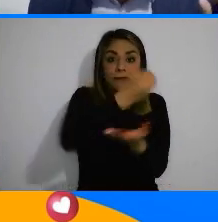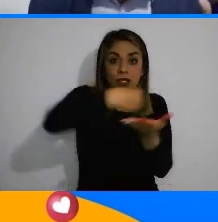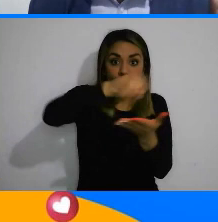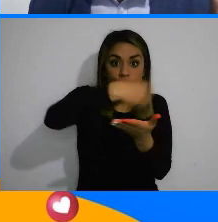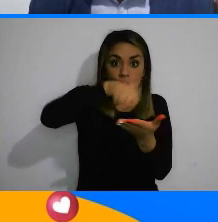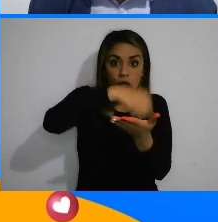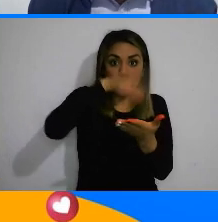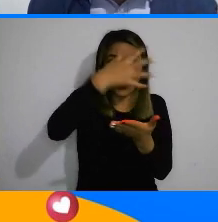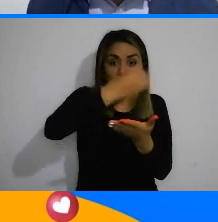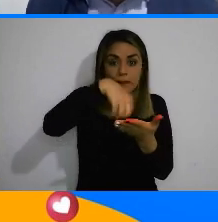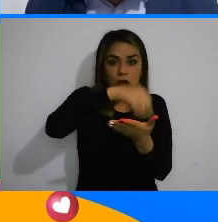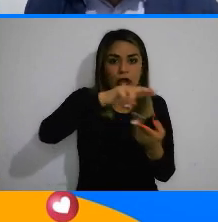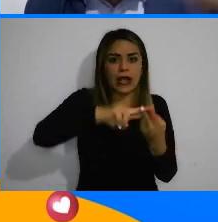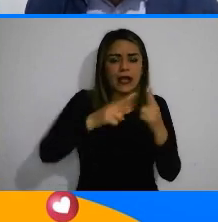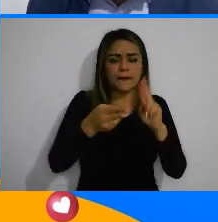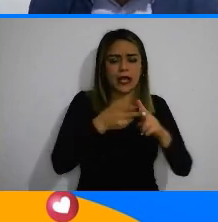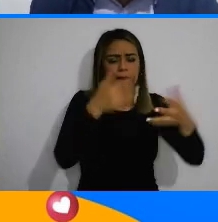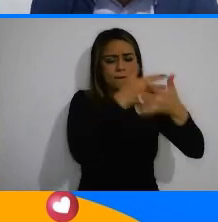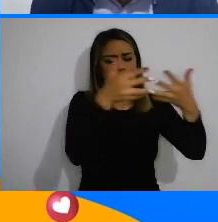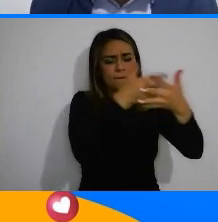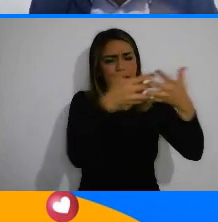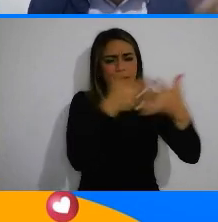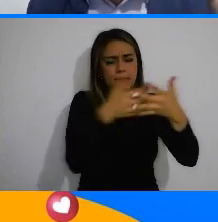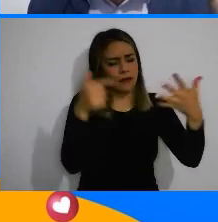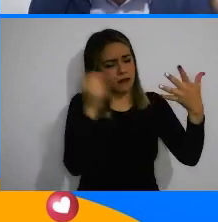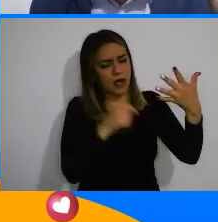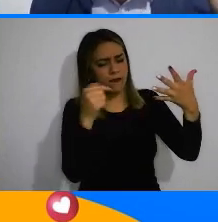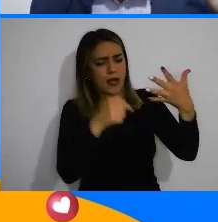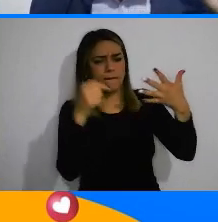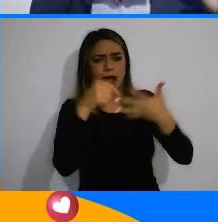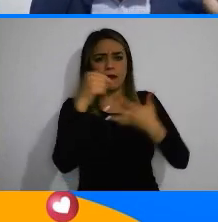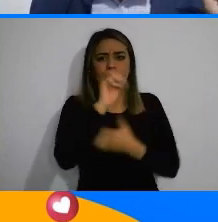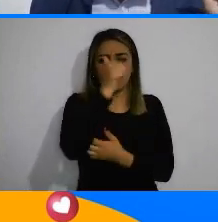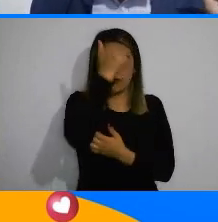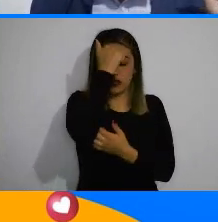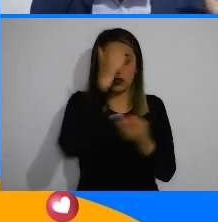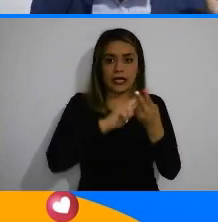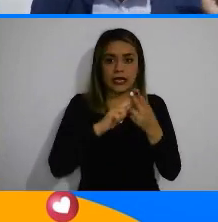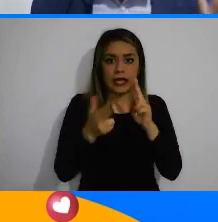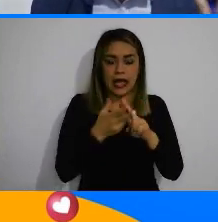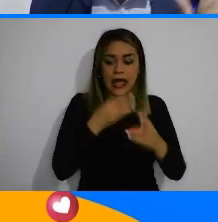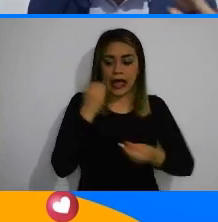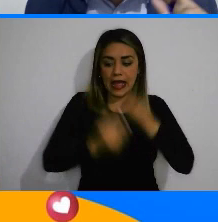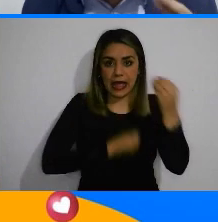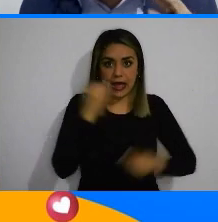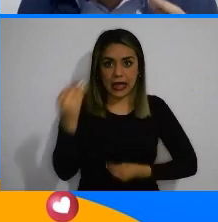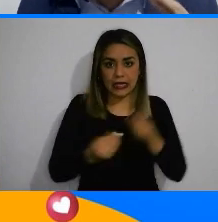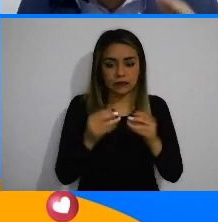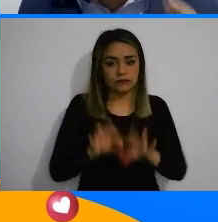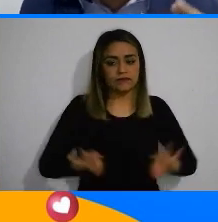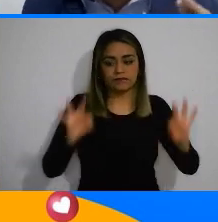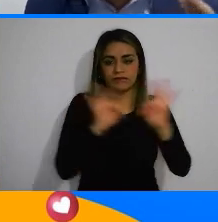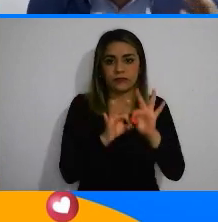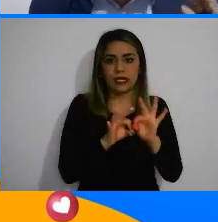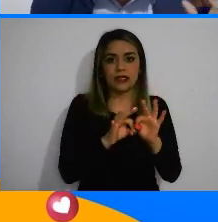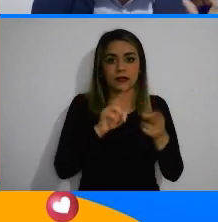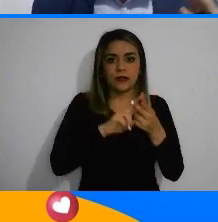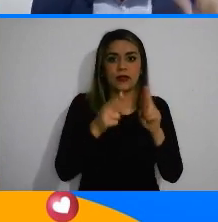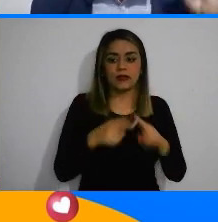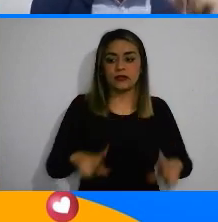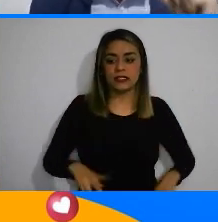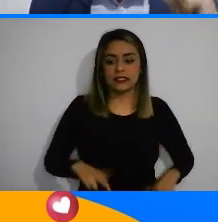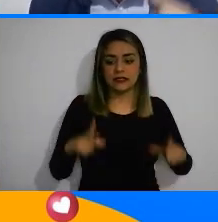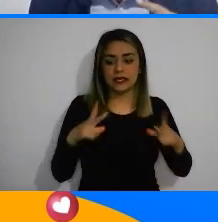biología, entonces me empiezan a describir una cantidad de elementos fundamentales que hacen o que son esenciales para la vida,